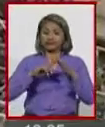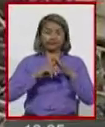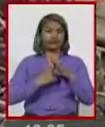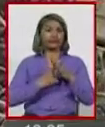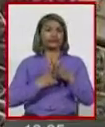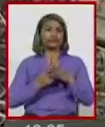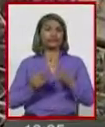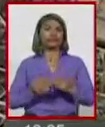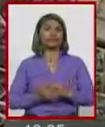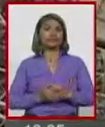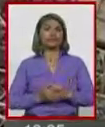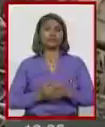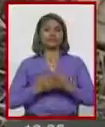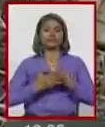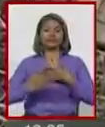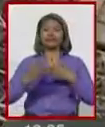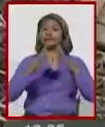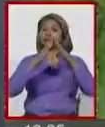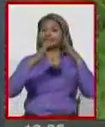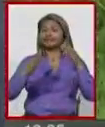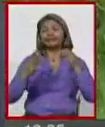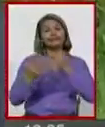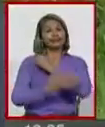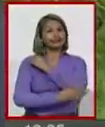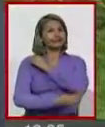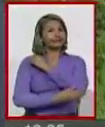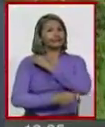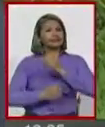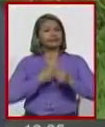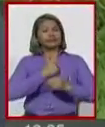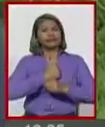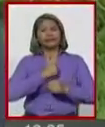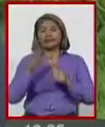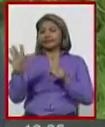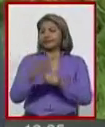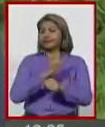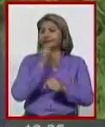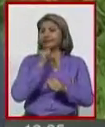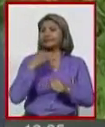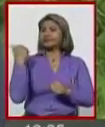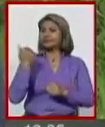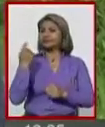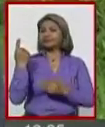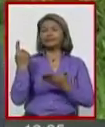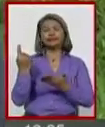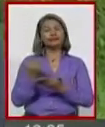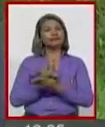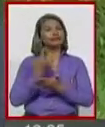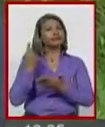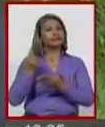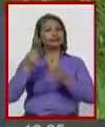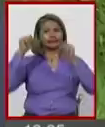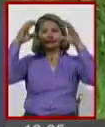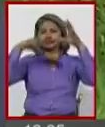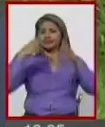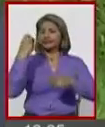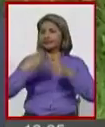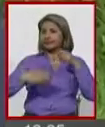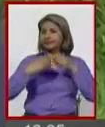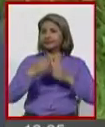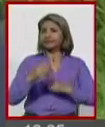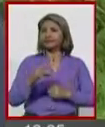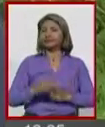especialmente allá estas casas, pobre gente, porque siempre está todo lleno. Cada vez que llueve es el problema, ¿no? Y el problema es que